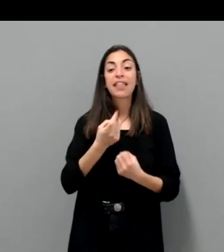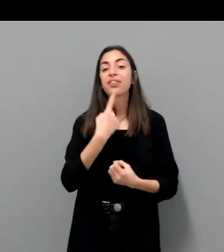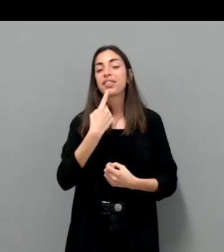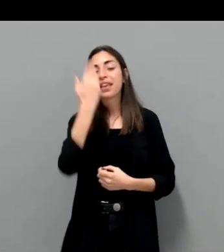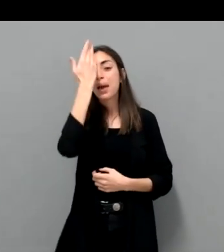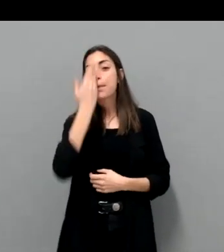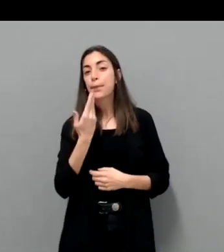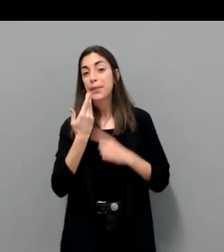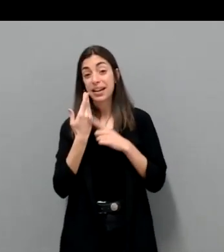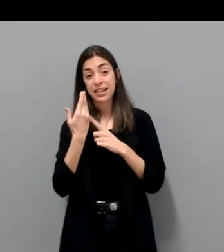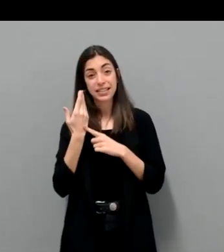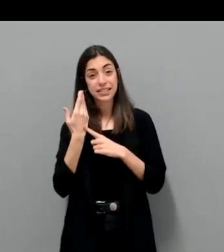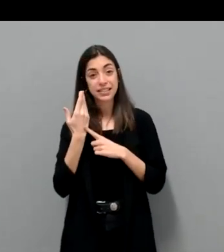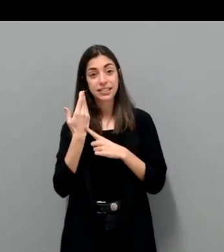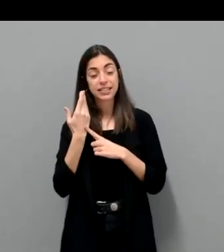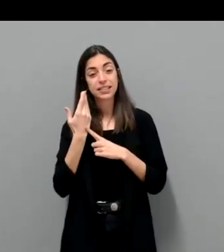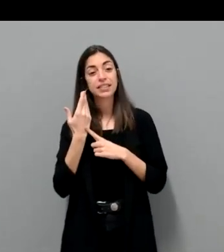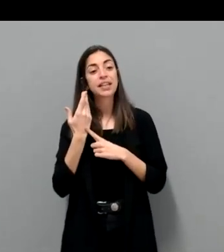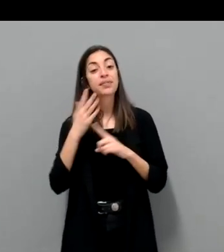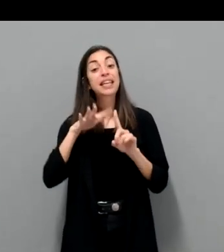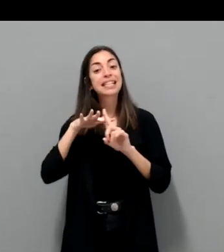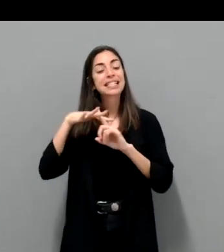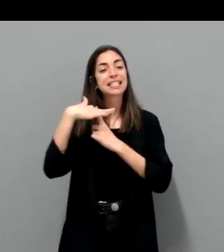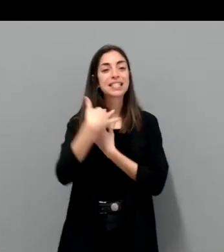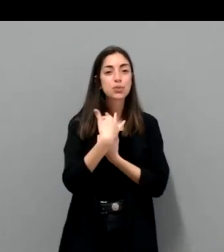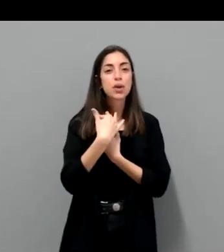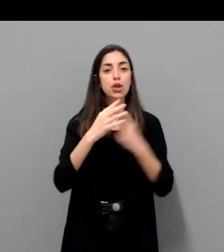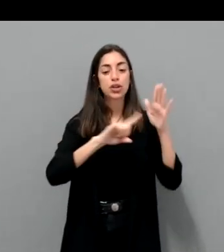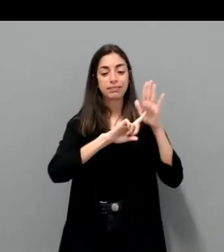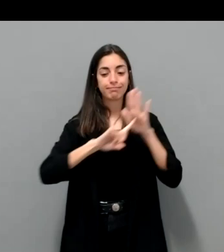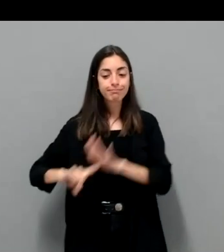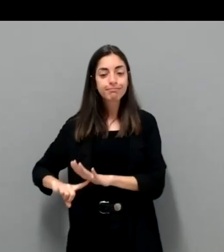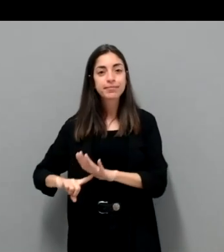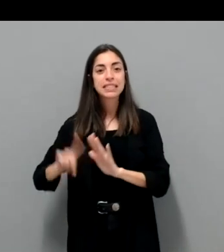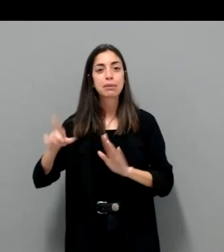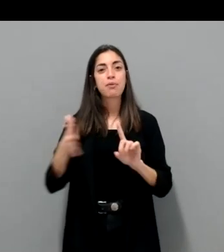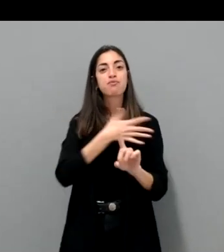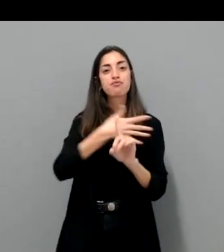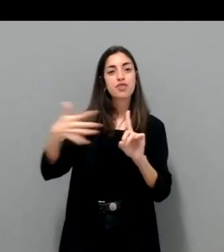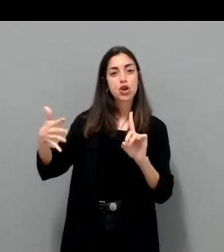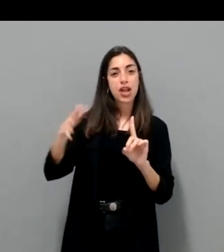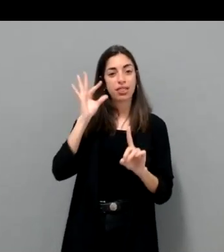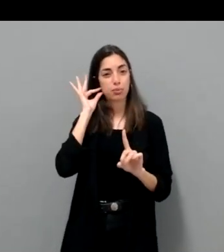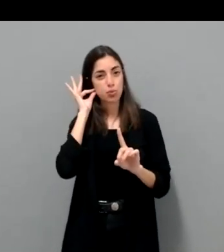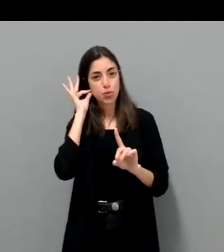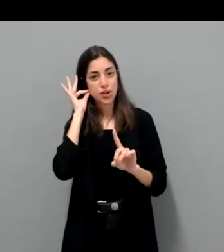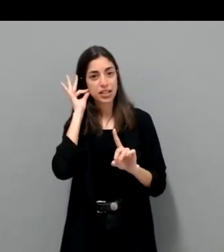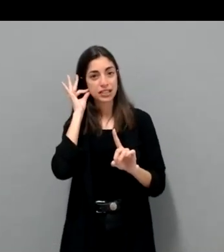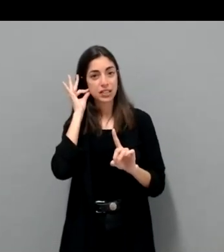cerebral observamos situaciones de discriminación y violencia hacia las mujeres